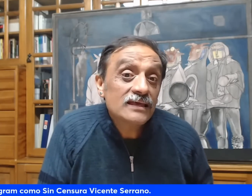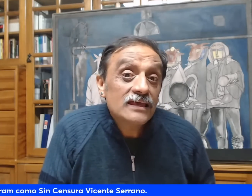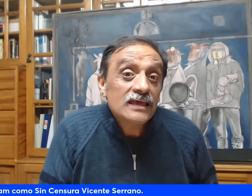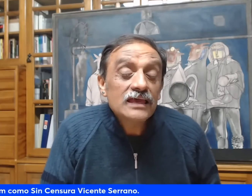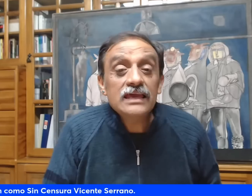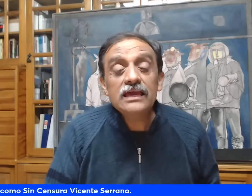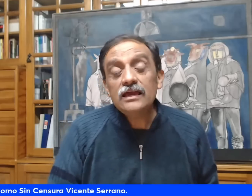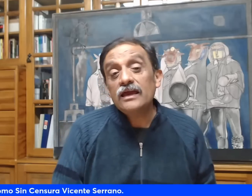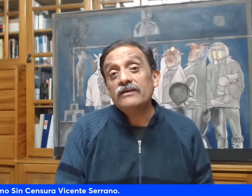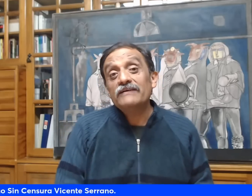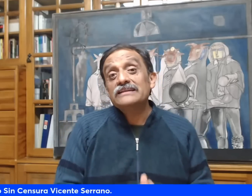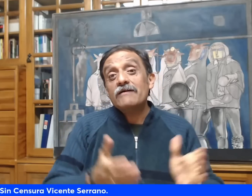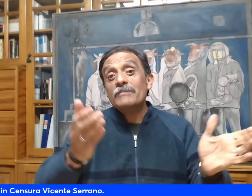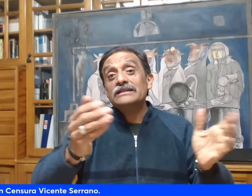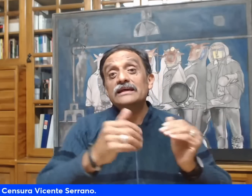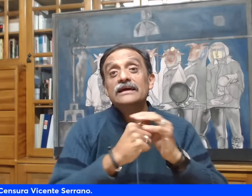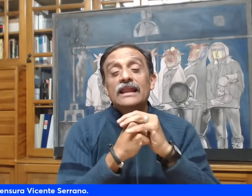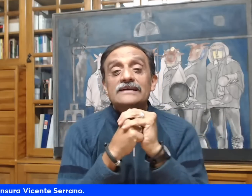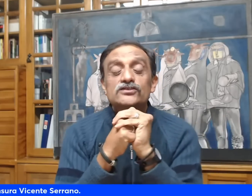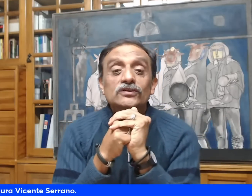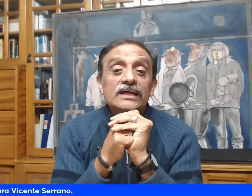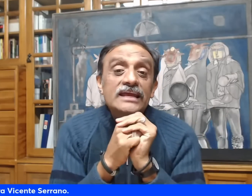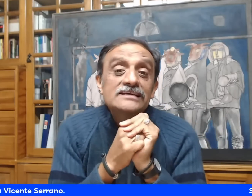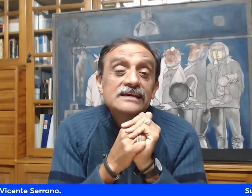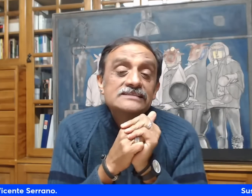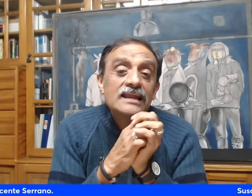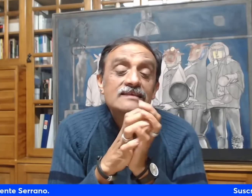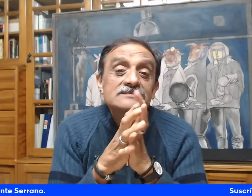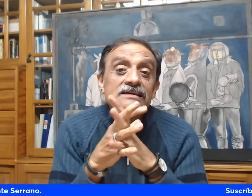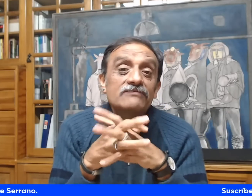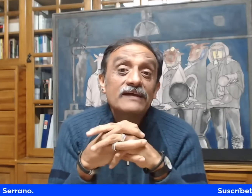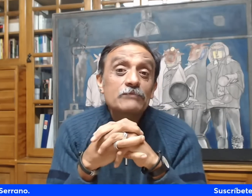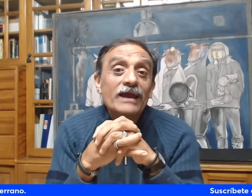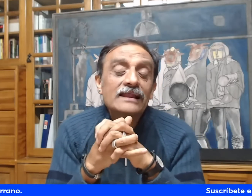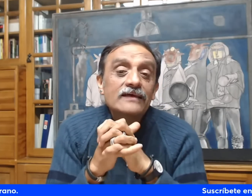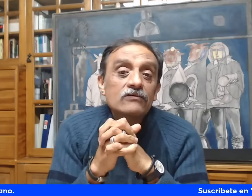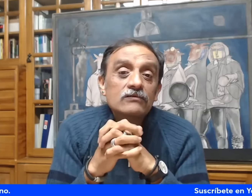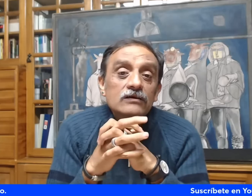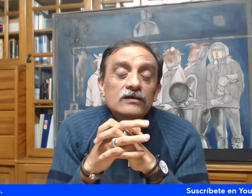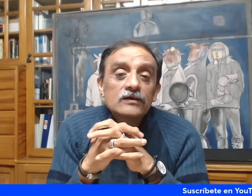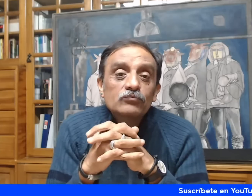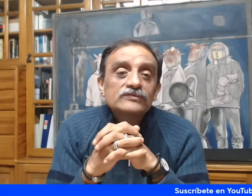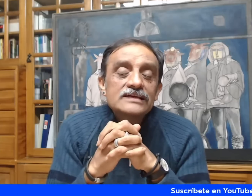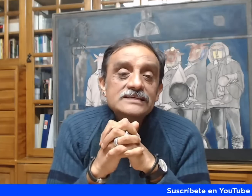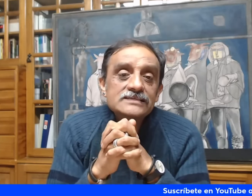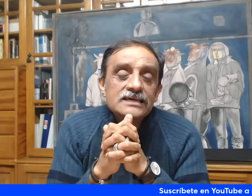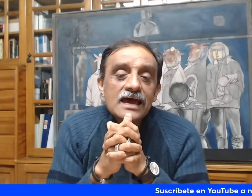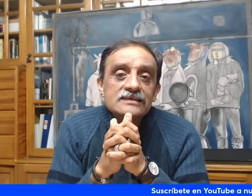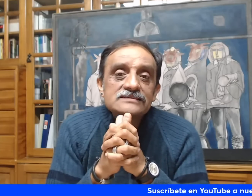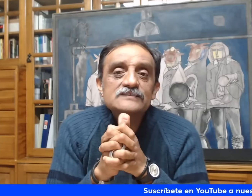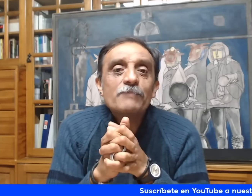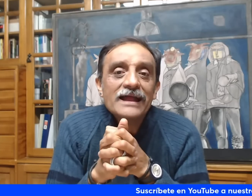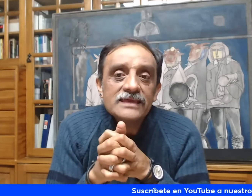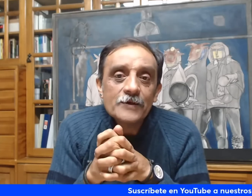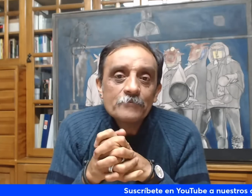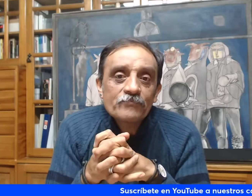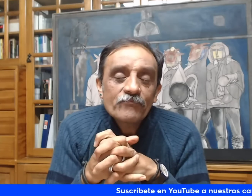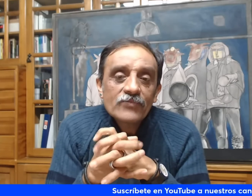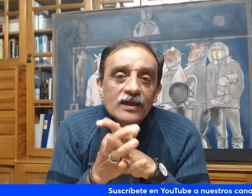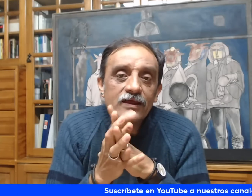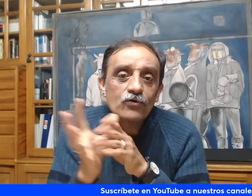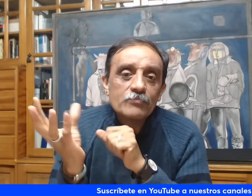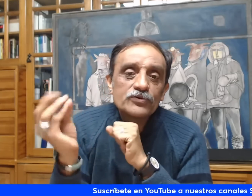cómplice y efectivamente las tonterías que sale a decir Felipe Calderón, pues las dice ya desde